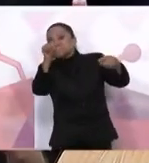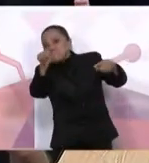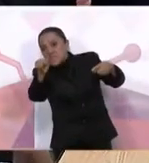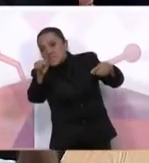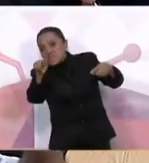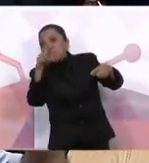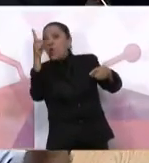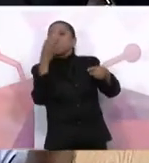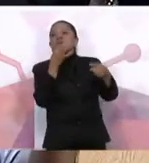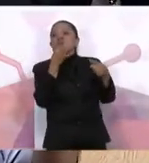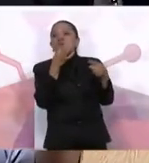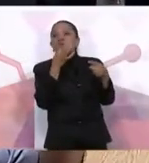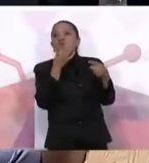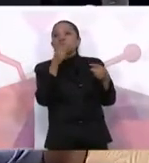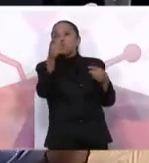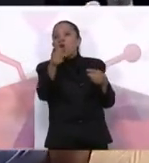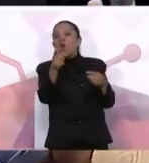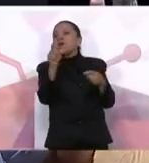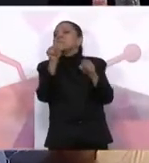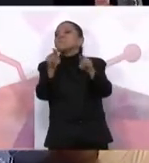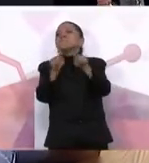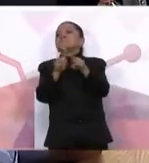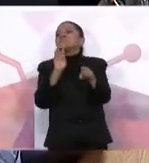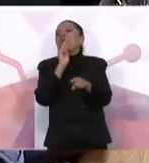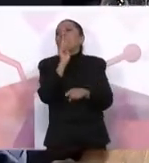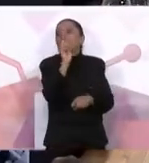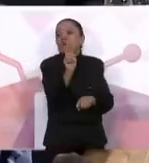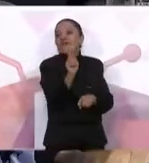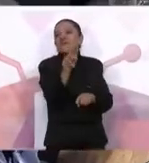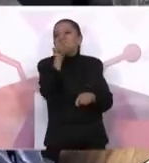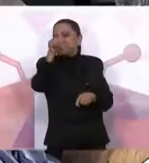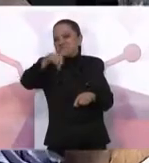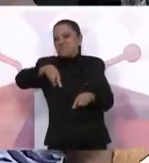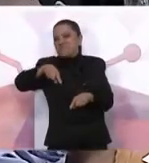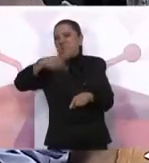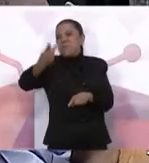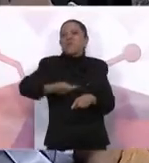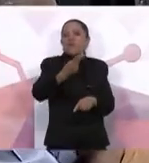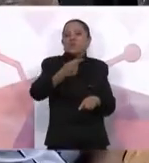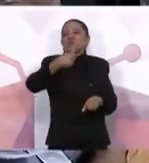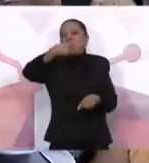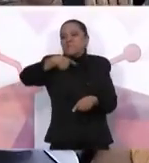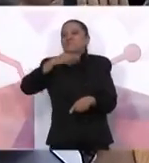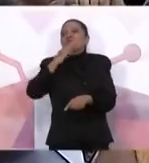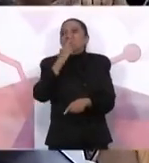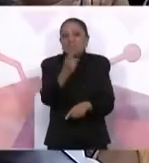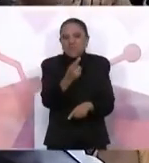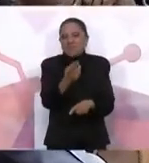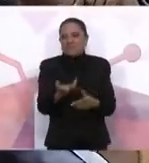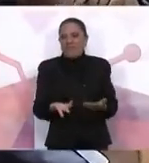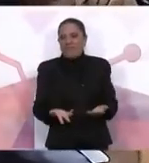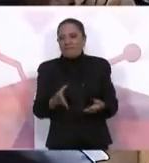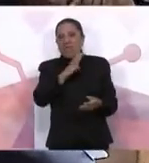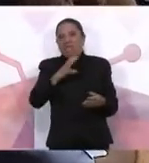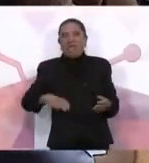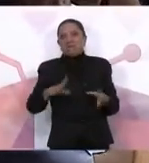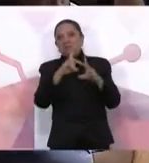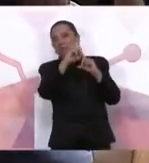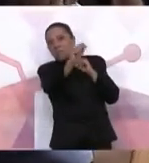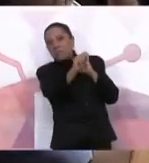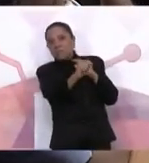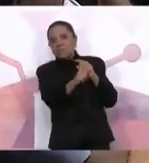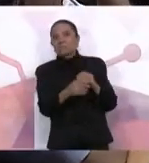una respuesta a la misma planteamiento que hizo una cosa es la pregunta y como no está para responder el candidato y le elaborará el 1 minuto a